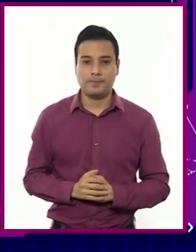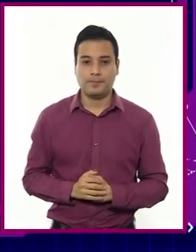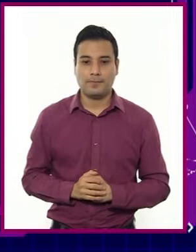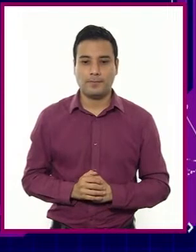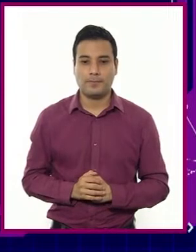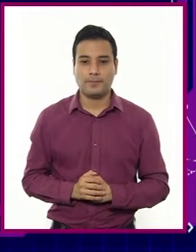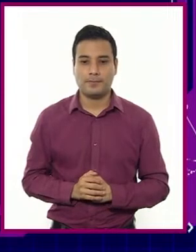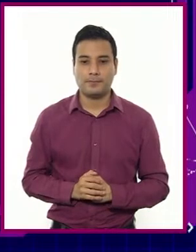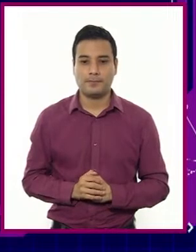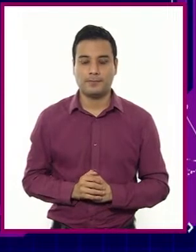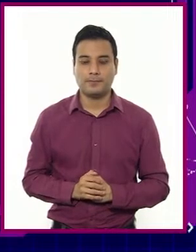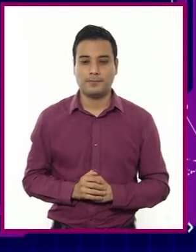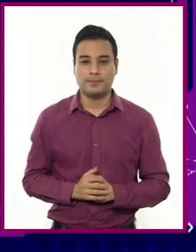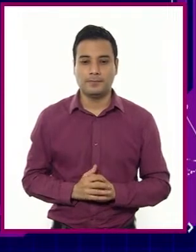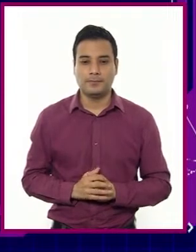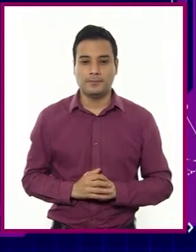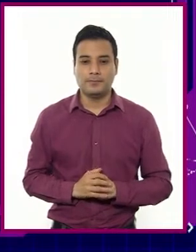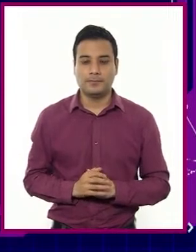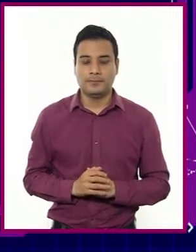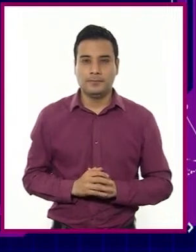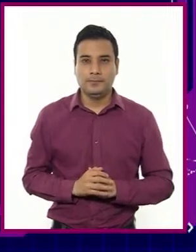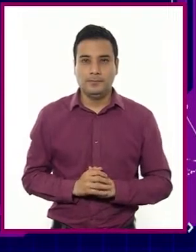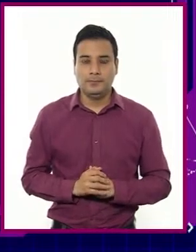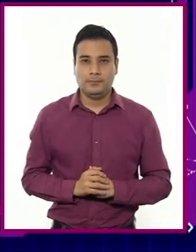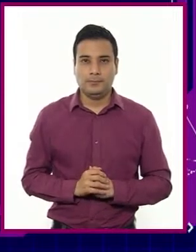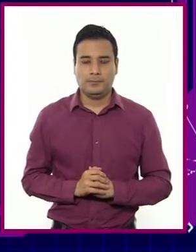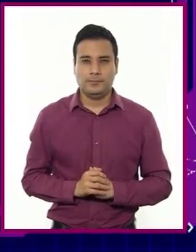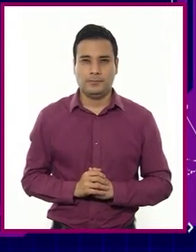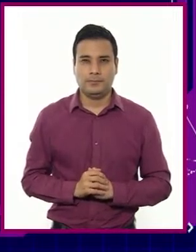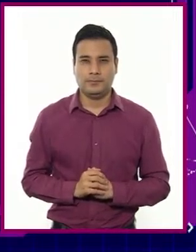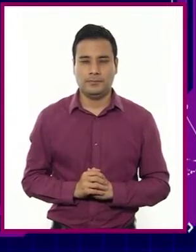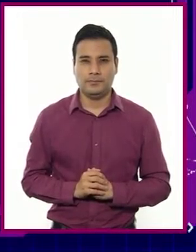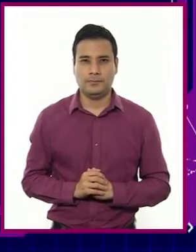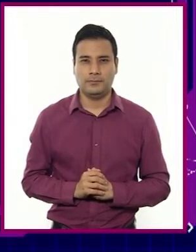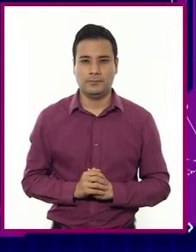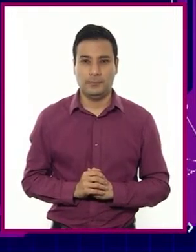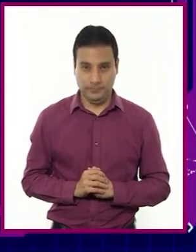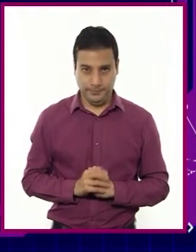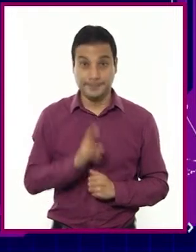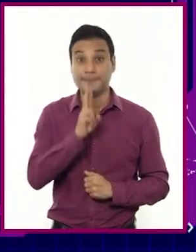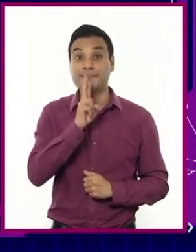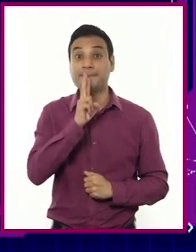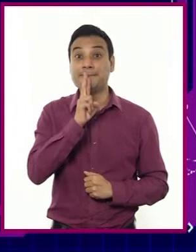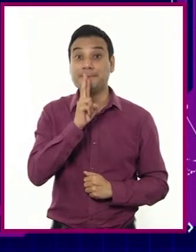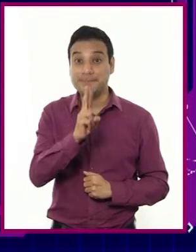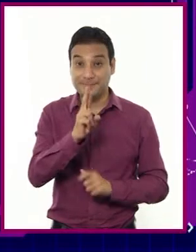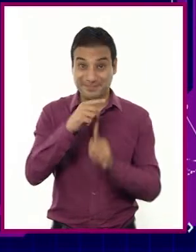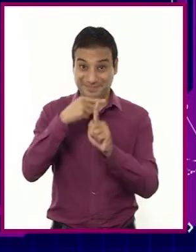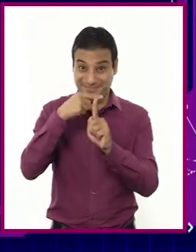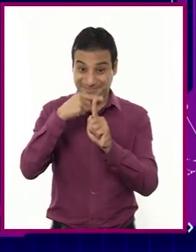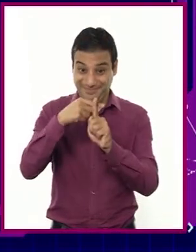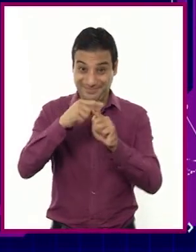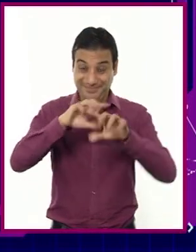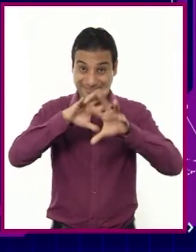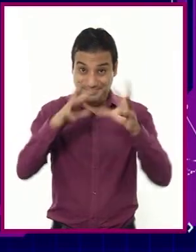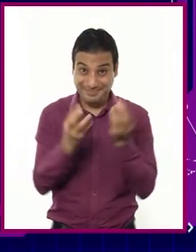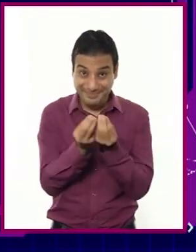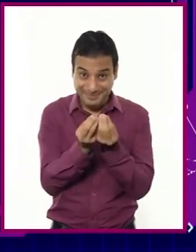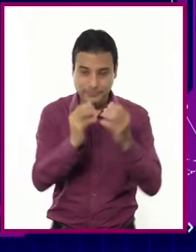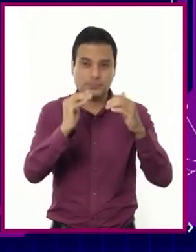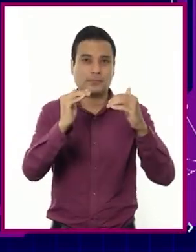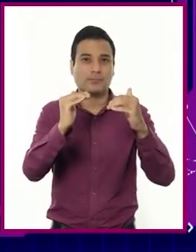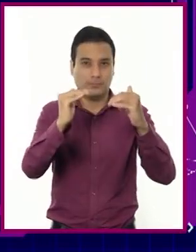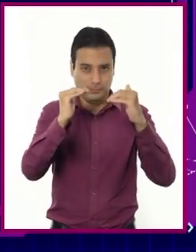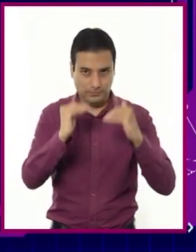igual a 2.52 más 4.2. Al resolver las sumas, tenemos que